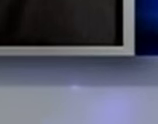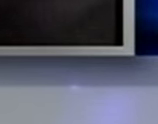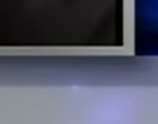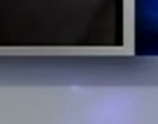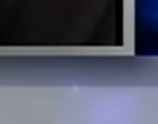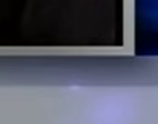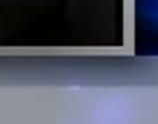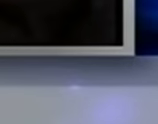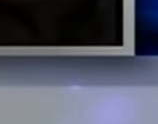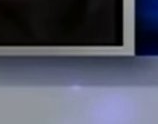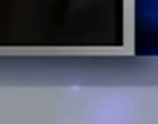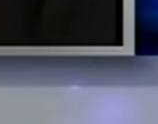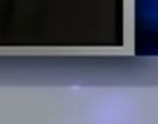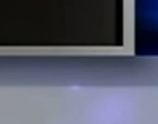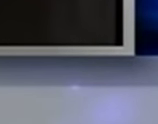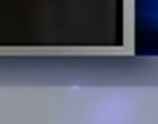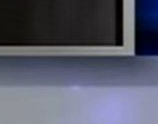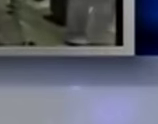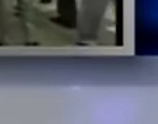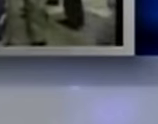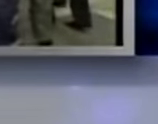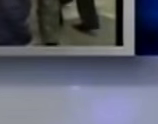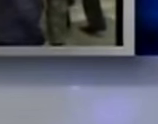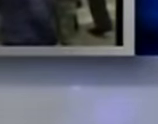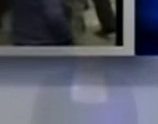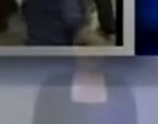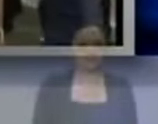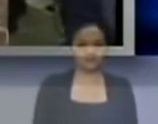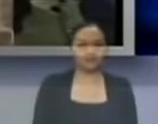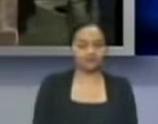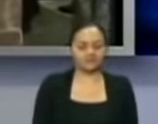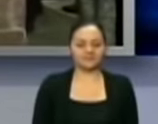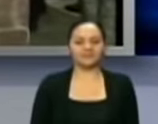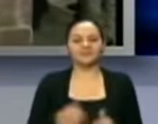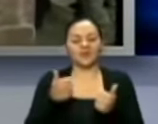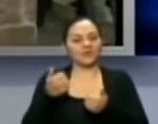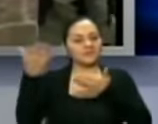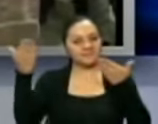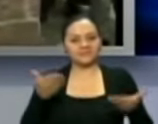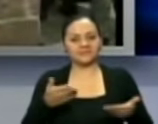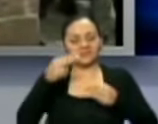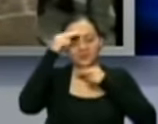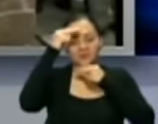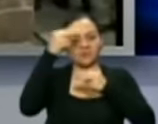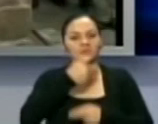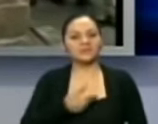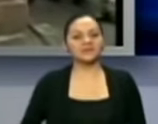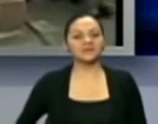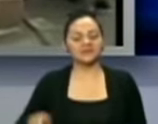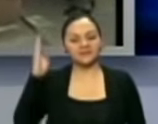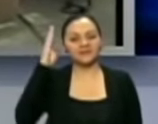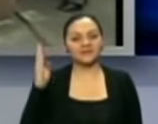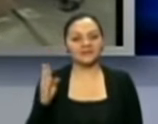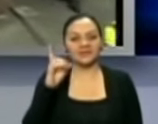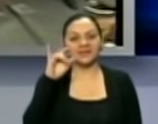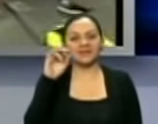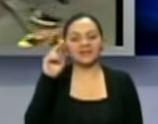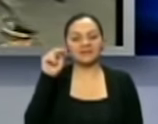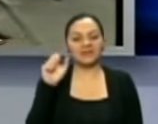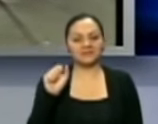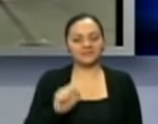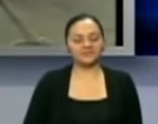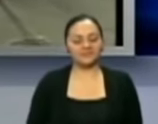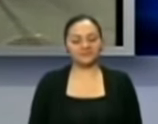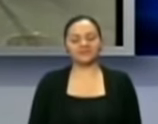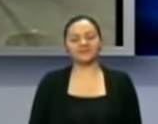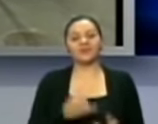presidente de la República, Rafael Correa, para recibir con los honores respectivos a la presidenta Dilma Rousseff.